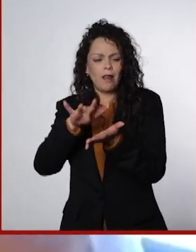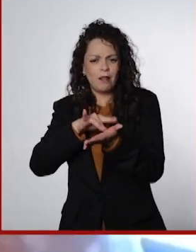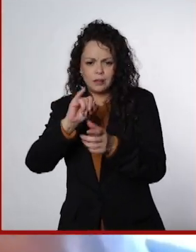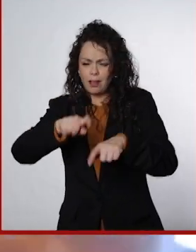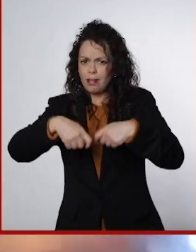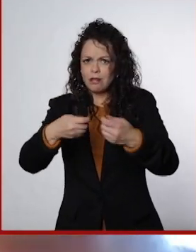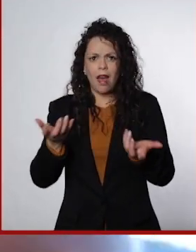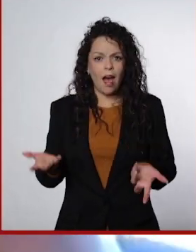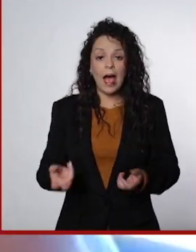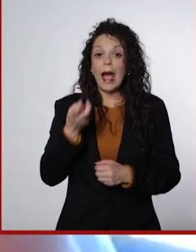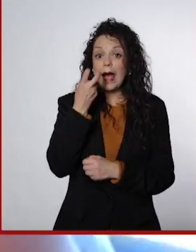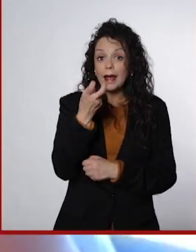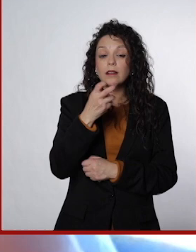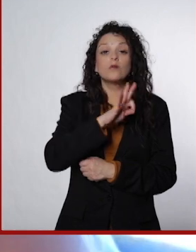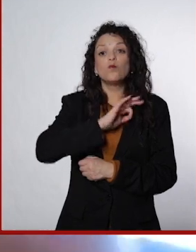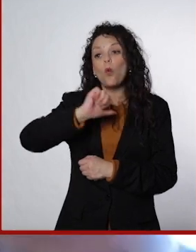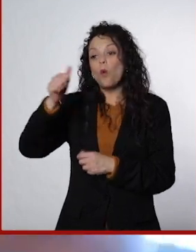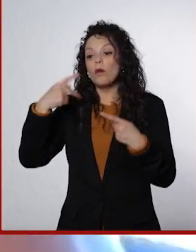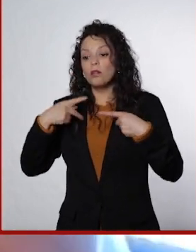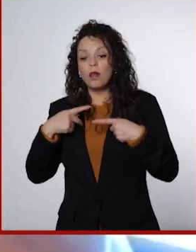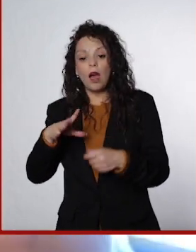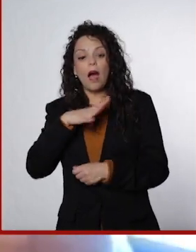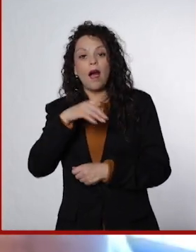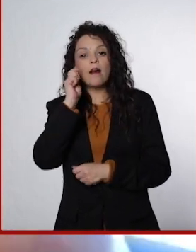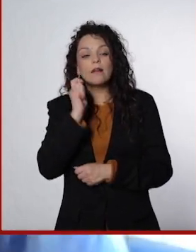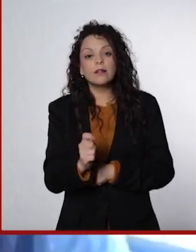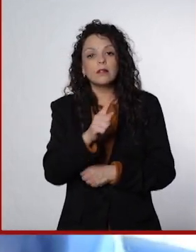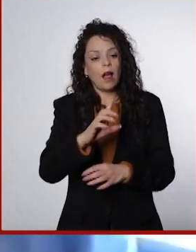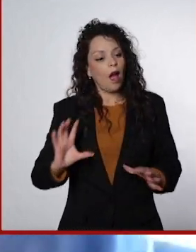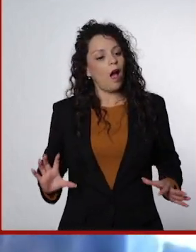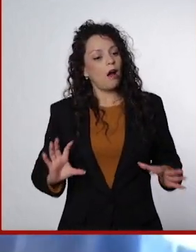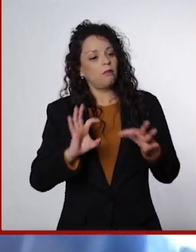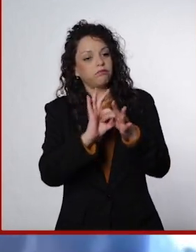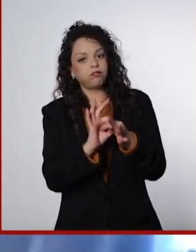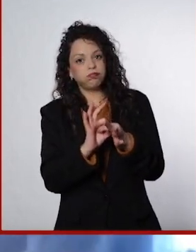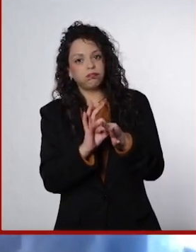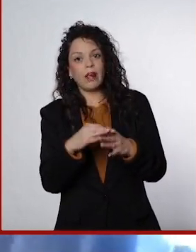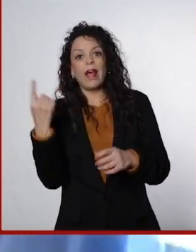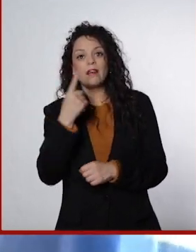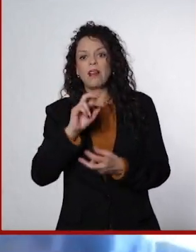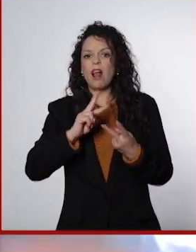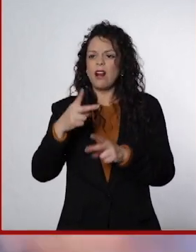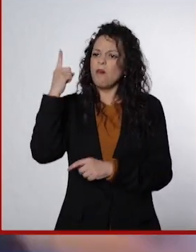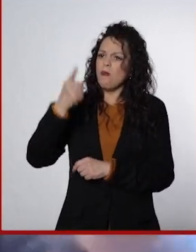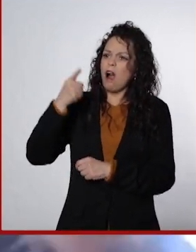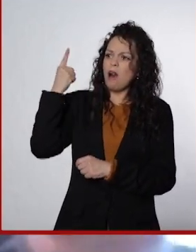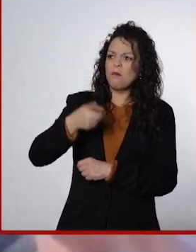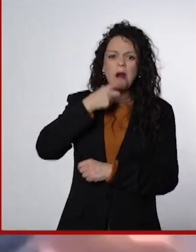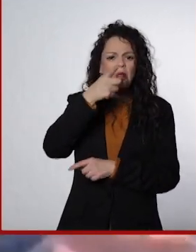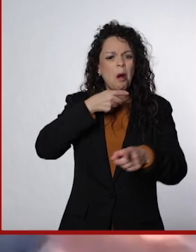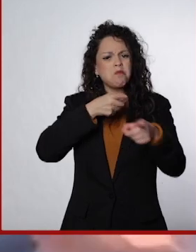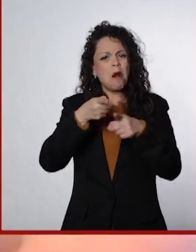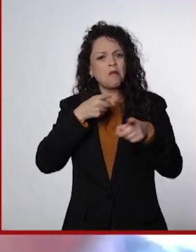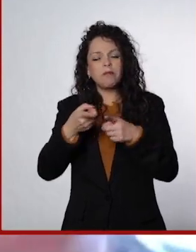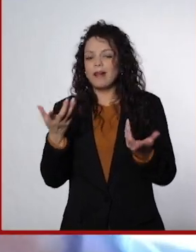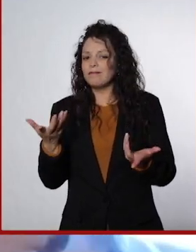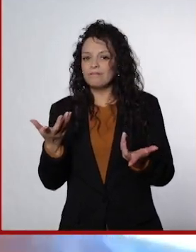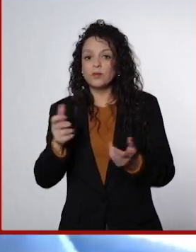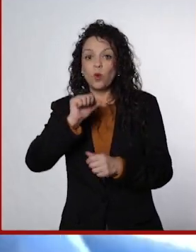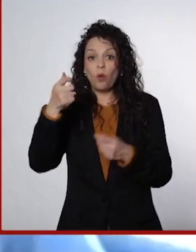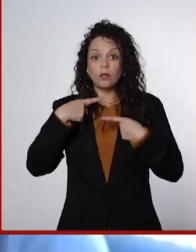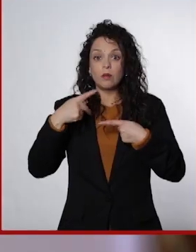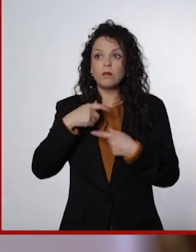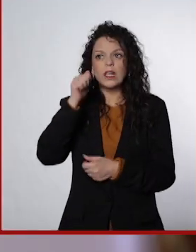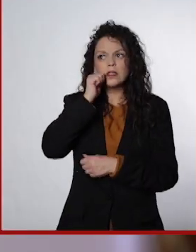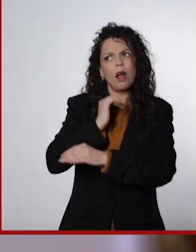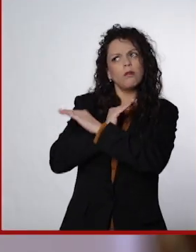que la otra persona se pueda conectar a las cosas que son importantes para ti, en vez de tú, Pamela, estás mal, porque fíjate que el otro lo que va a hacer si le hablas así es